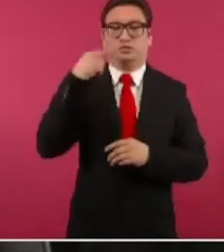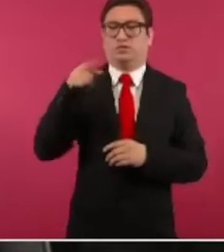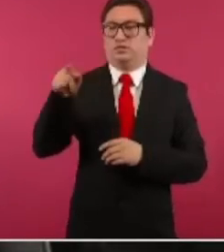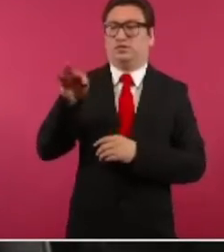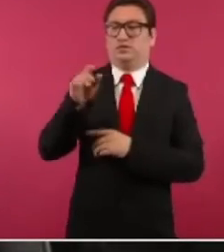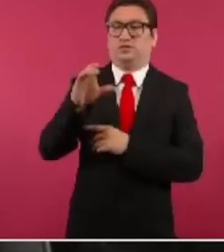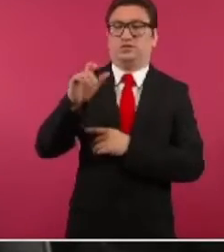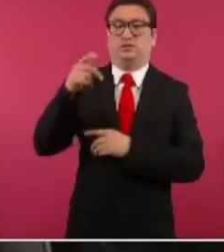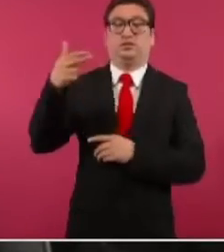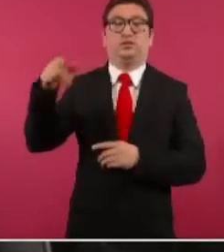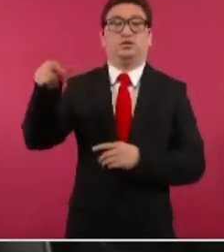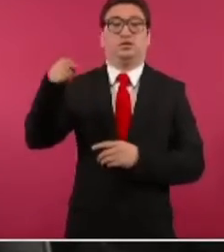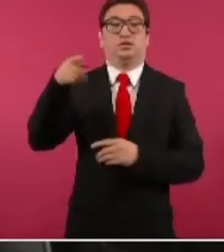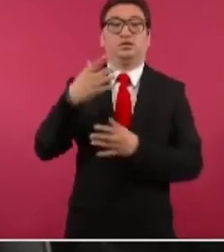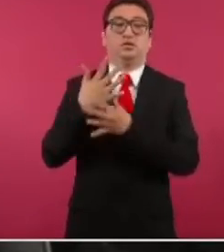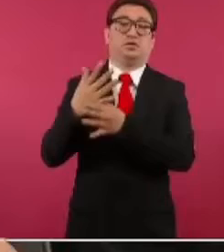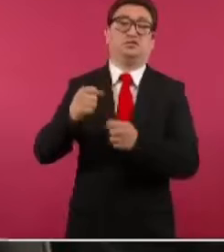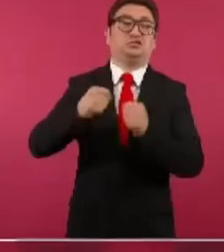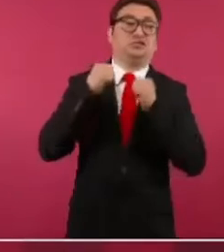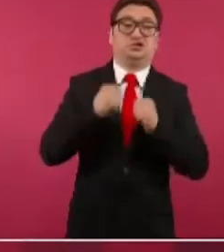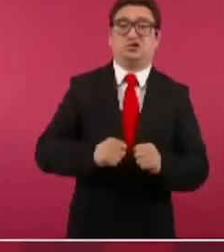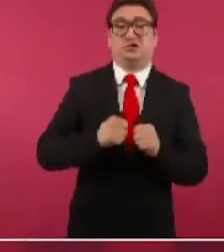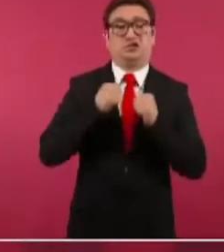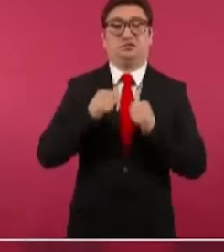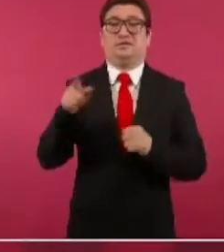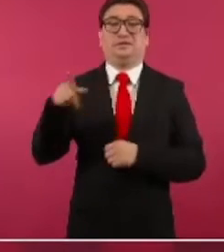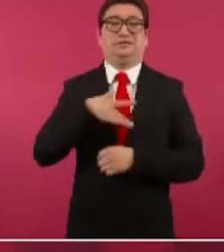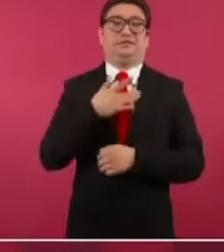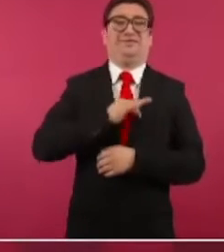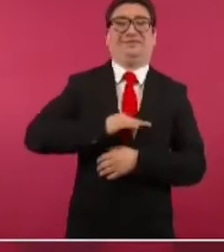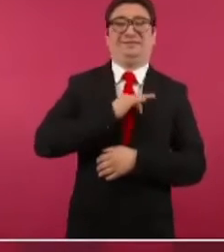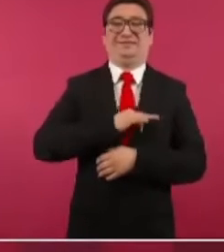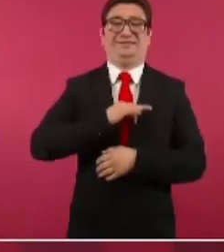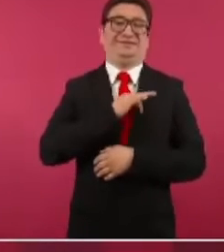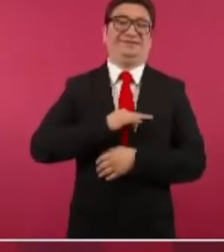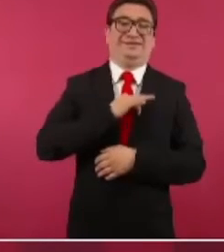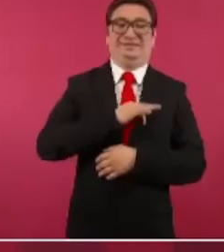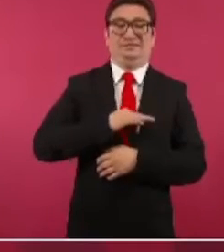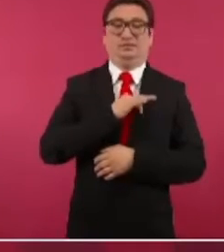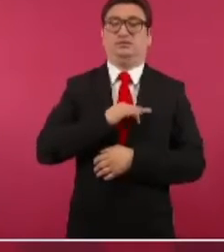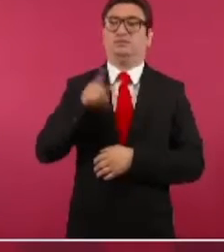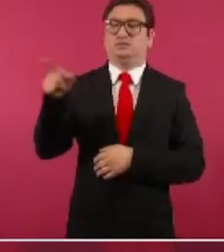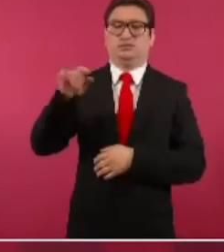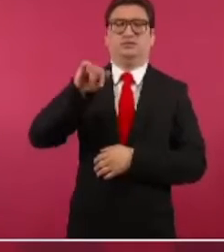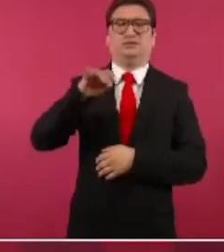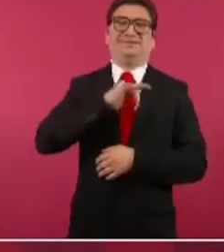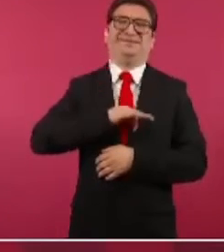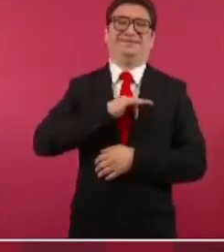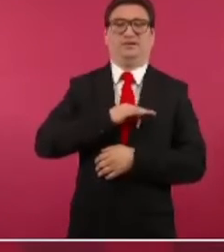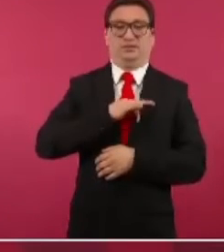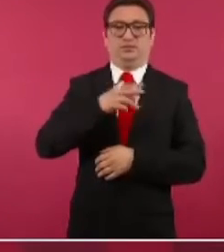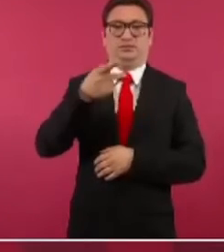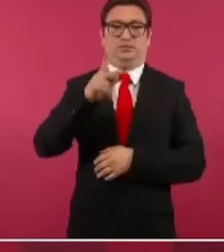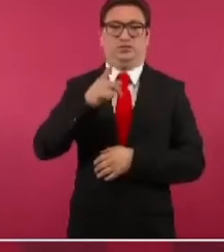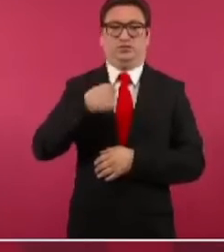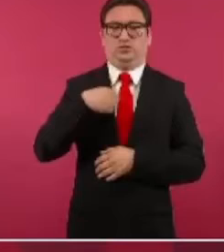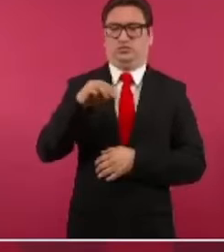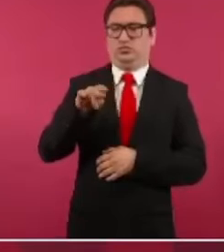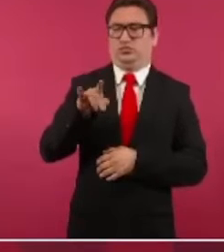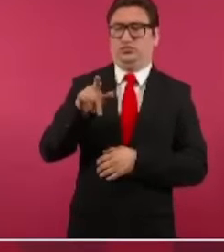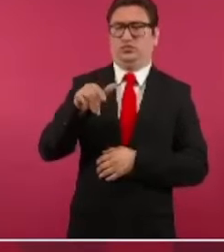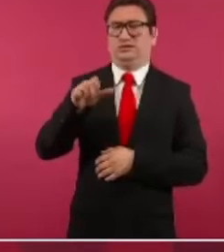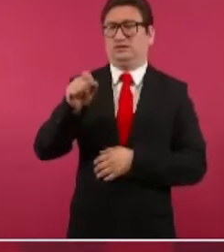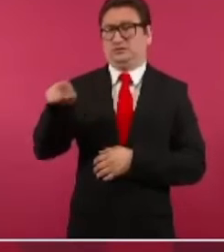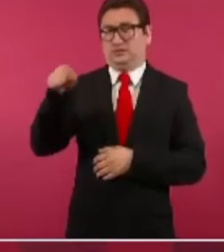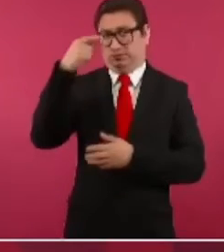ya lo daba por un hecho, y estaba feliz. Sí, feliz, se pone feliz. Pero yo no sé si fue Moody's, y no sé